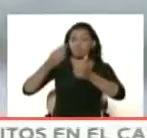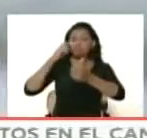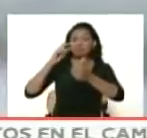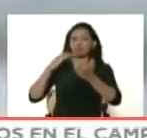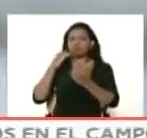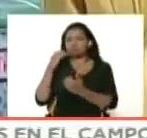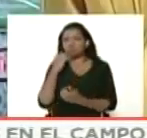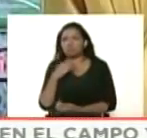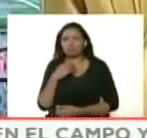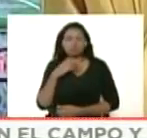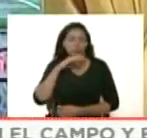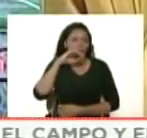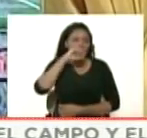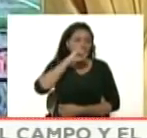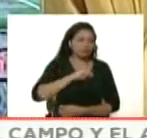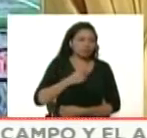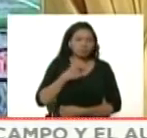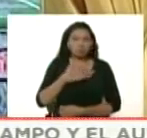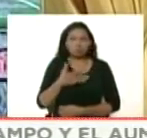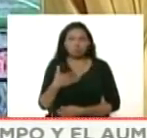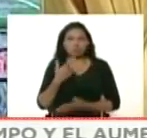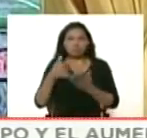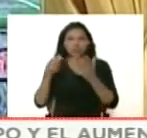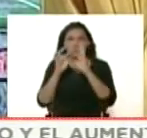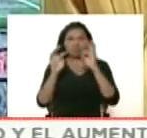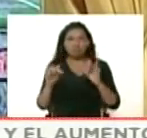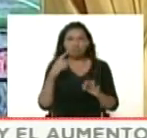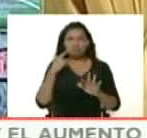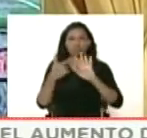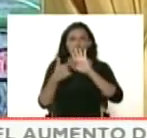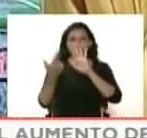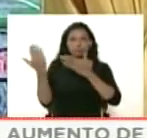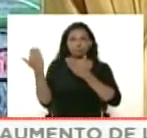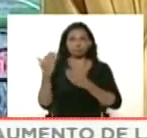al lado, en sus diferentes presentaciones, mire.